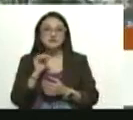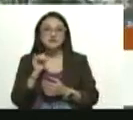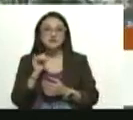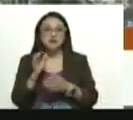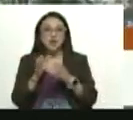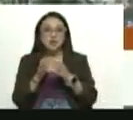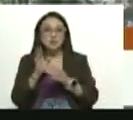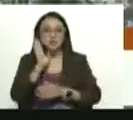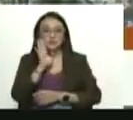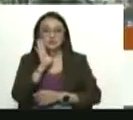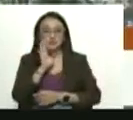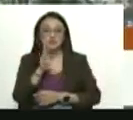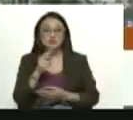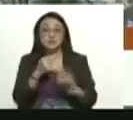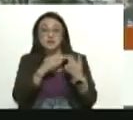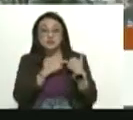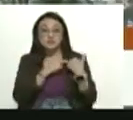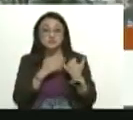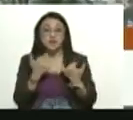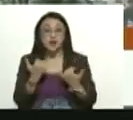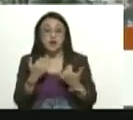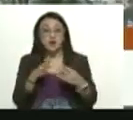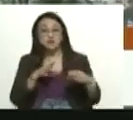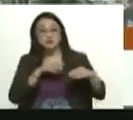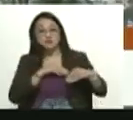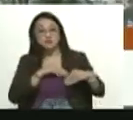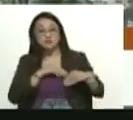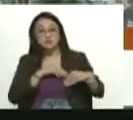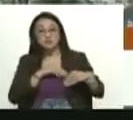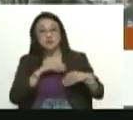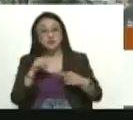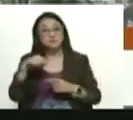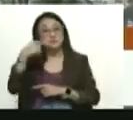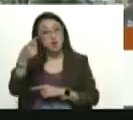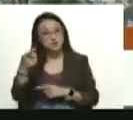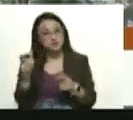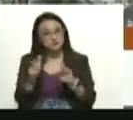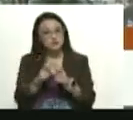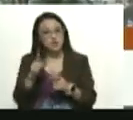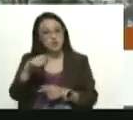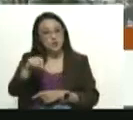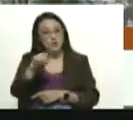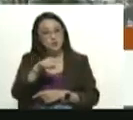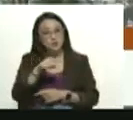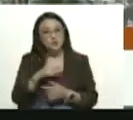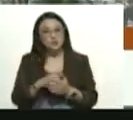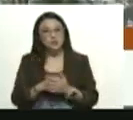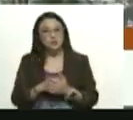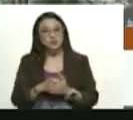delincuencia organizada. Es una tarea que vamos a asumir y en el próximo encuentro ustedes podrán